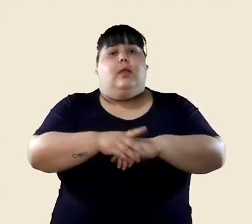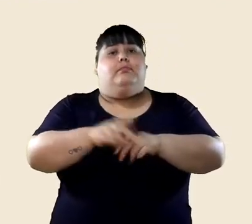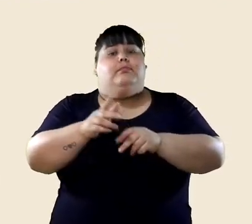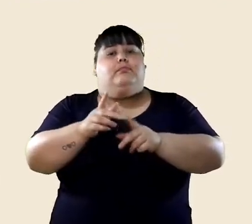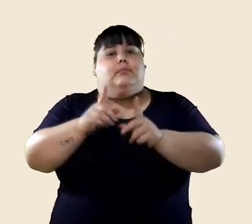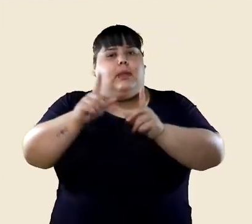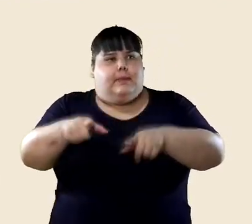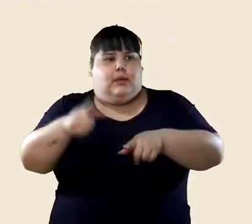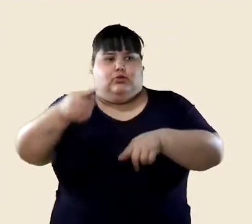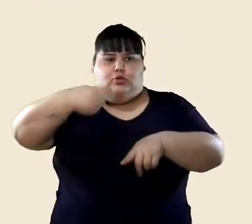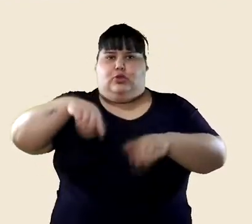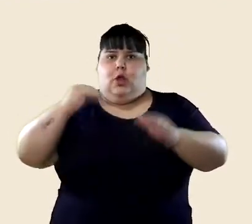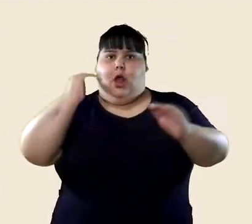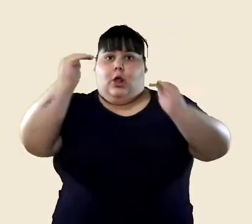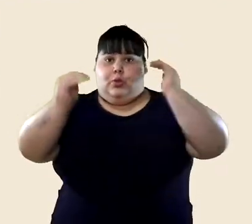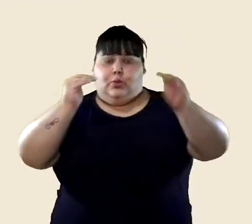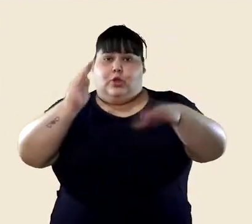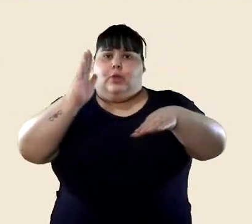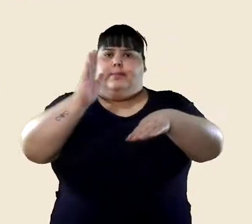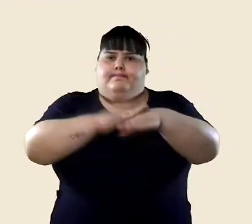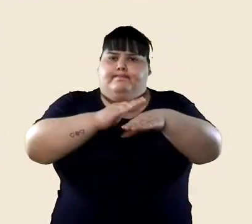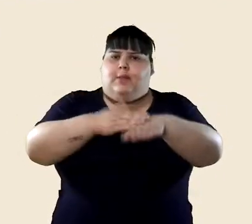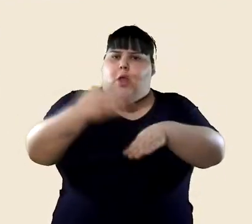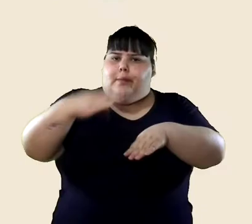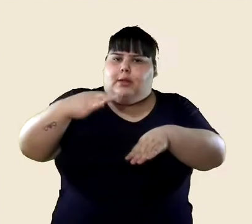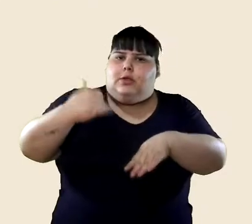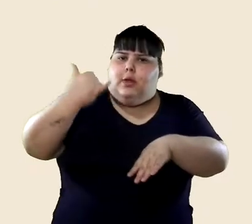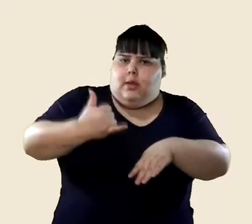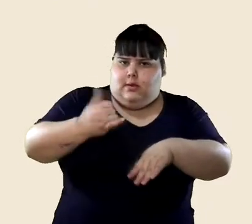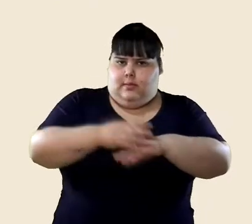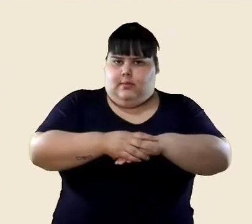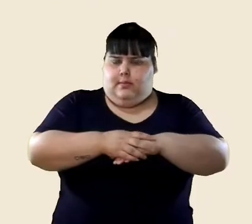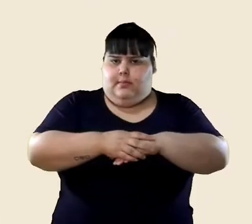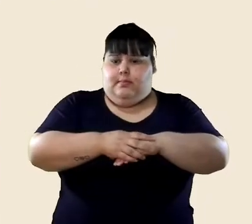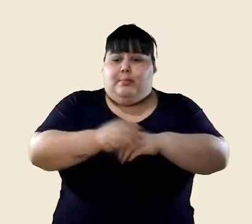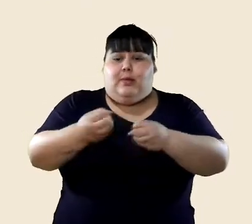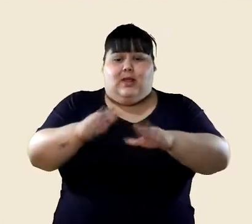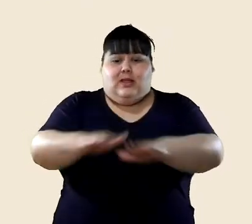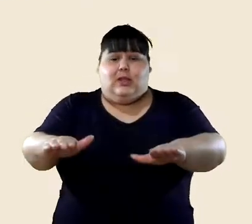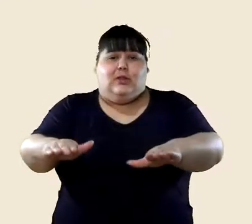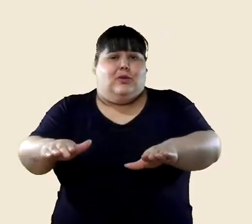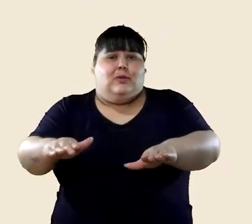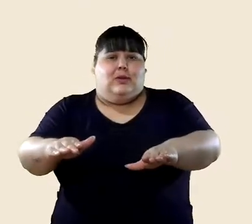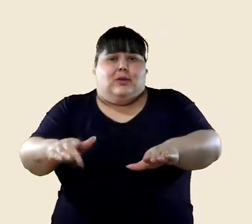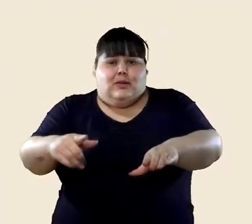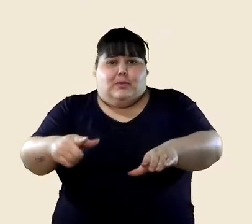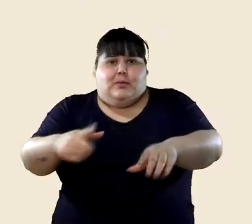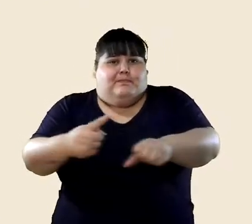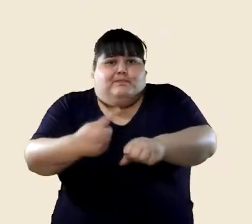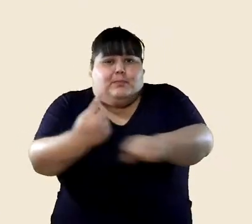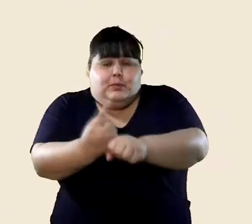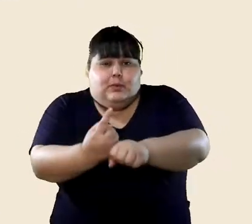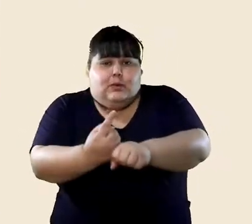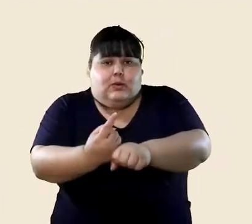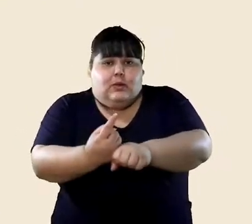la responsabilidad y la obligación que tenemos. Los niños no lo pueden hacer, nos tocó atravesar un momento